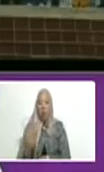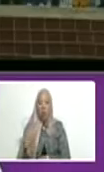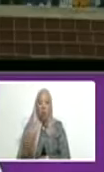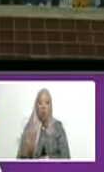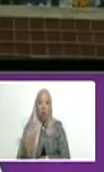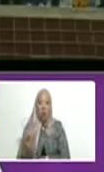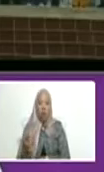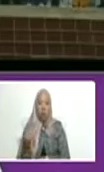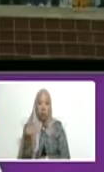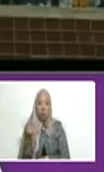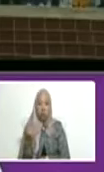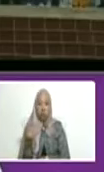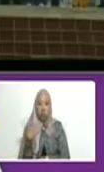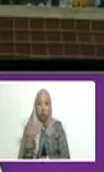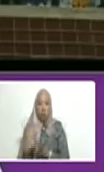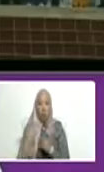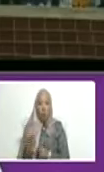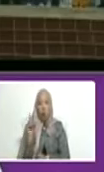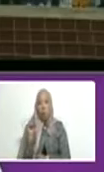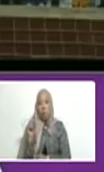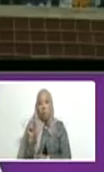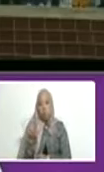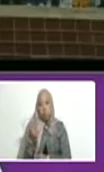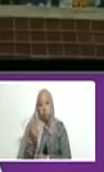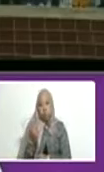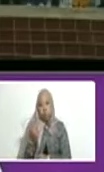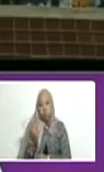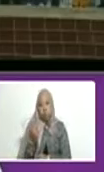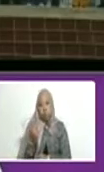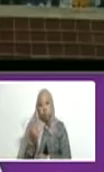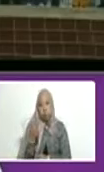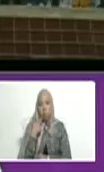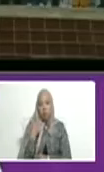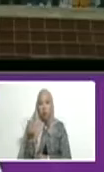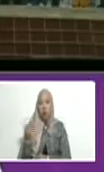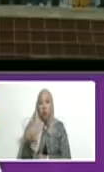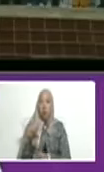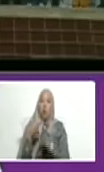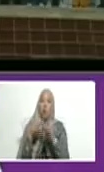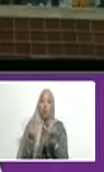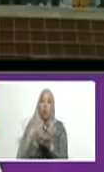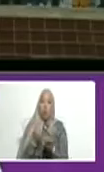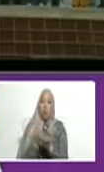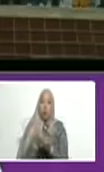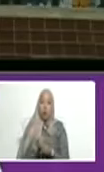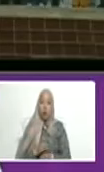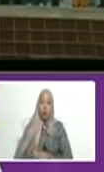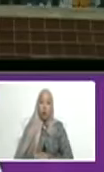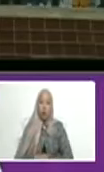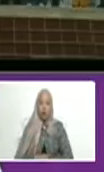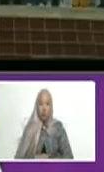Utilizan a la gente, entonces este tipo de alcurnia contó todo.